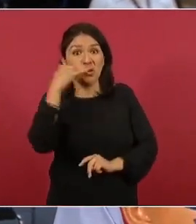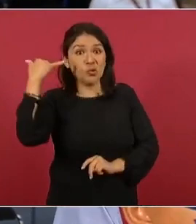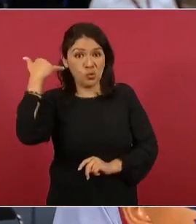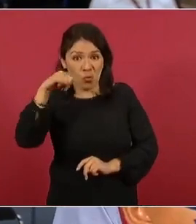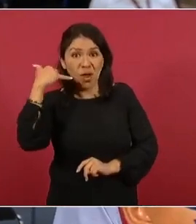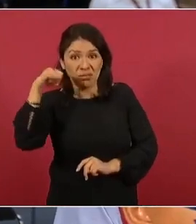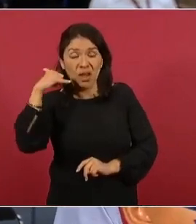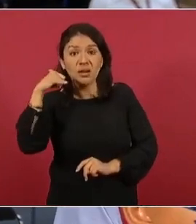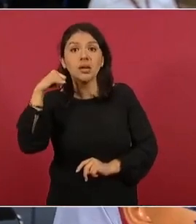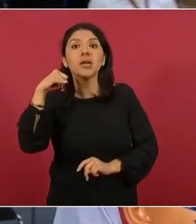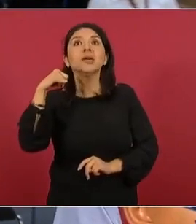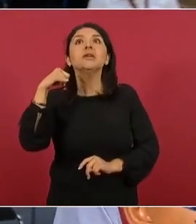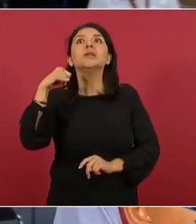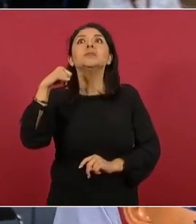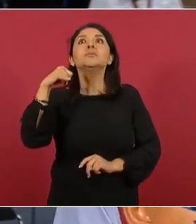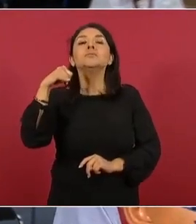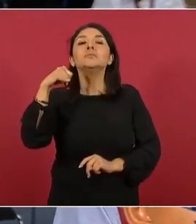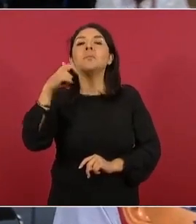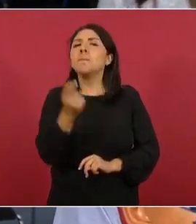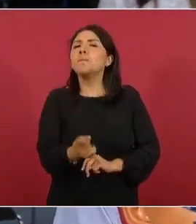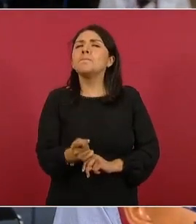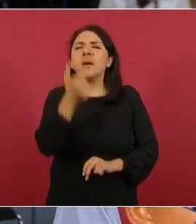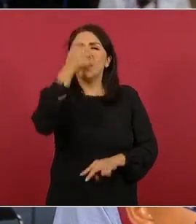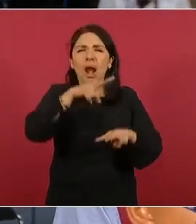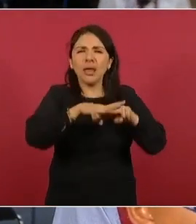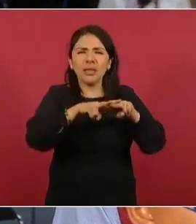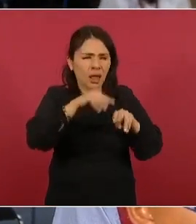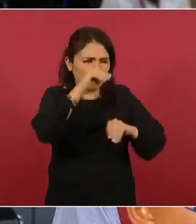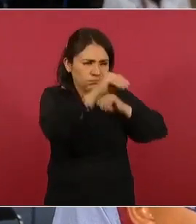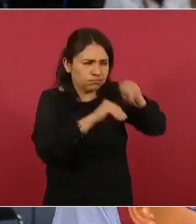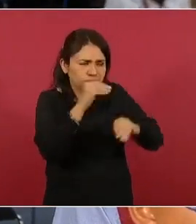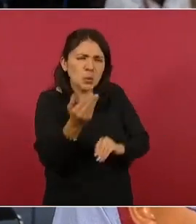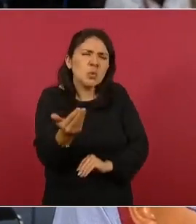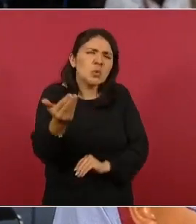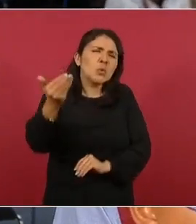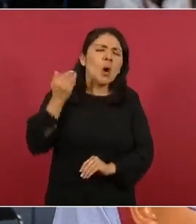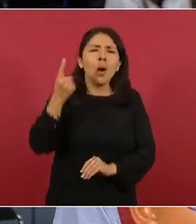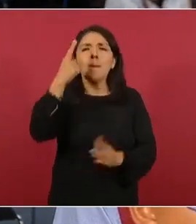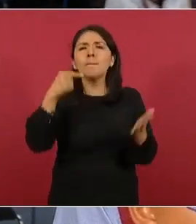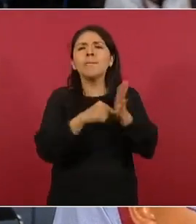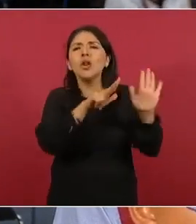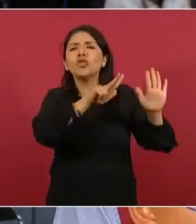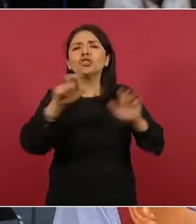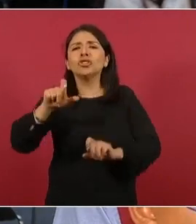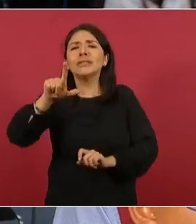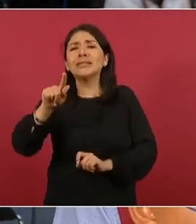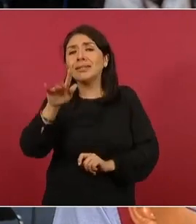Yucatán, las primeras vías se pusieron en 1875,